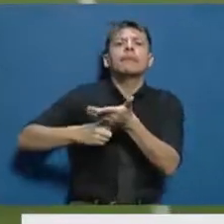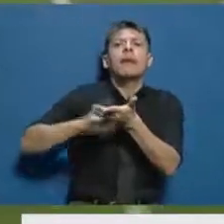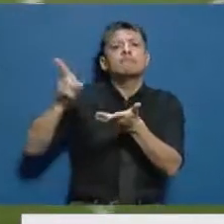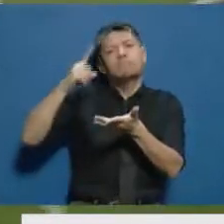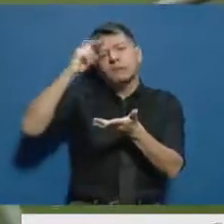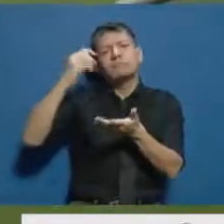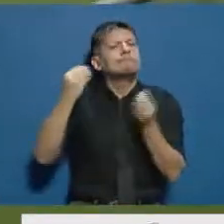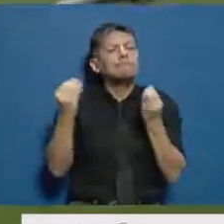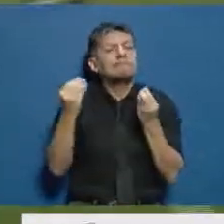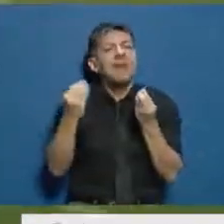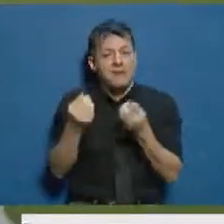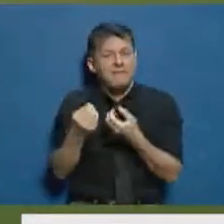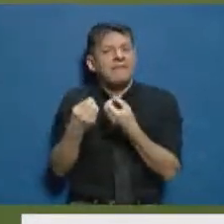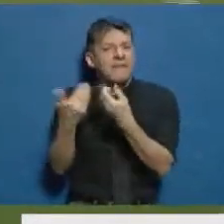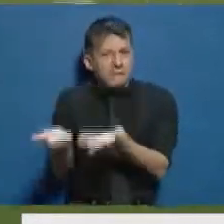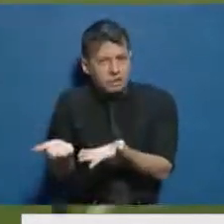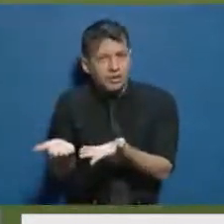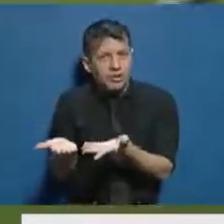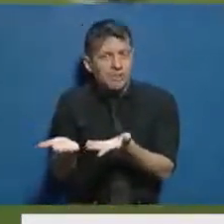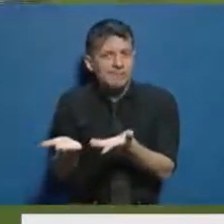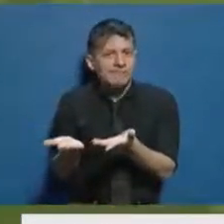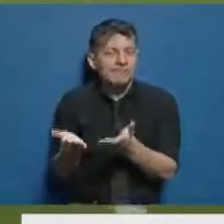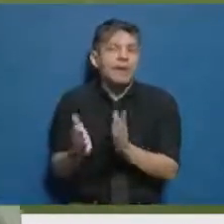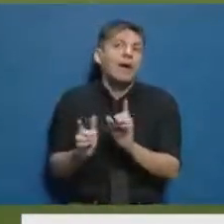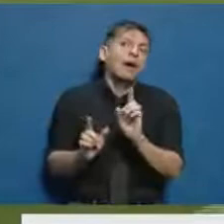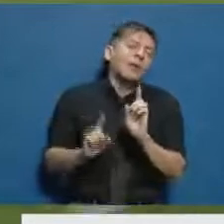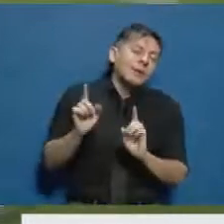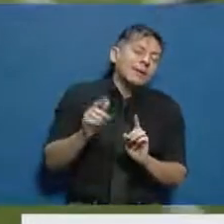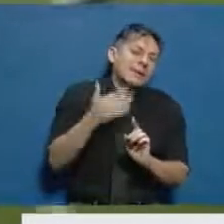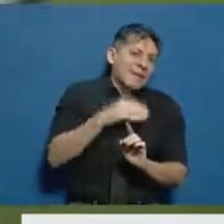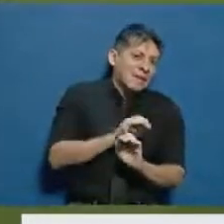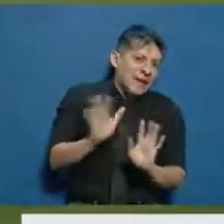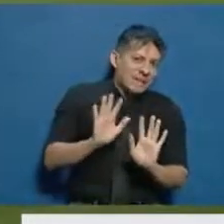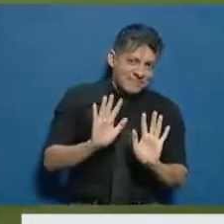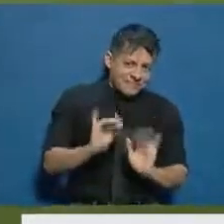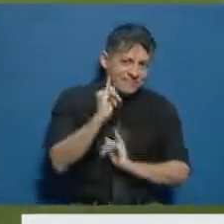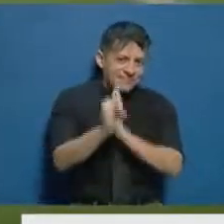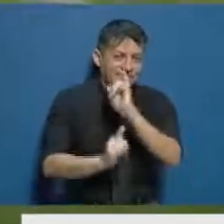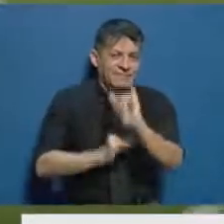un beneficio y sería mal interpretado, porque en realidad lo que está